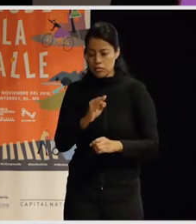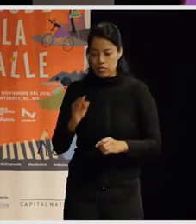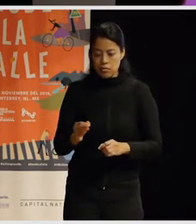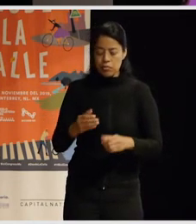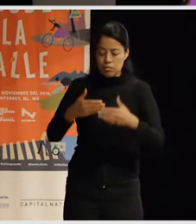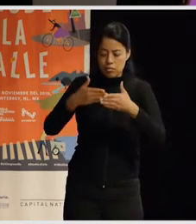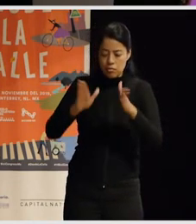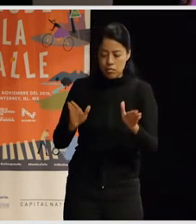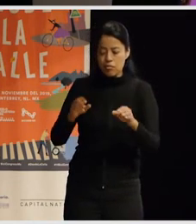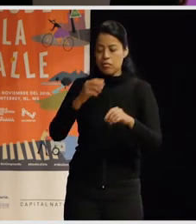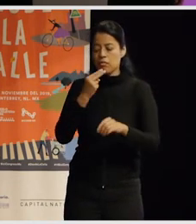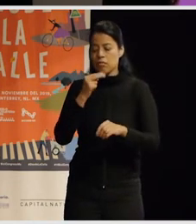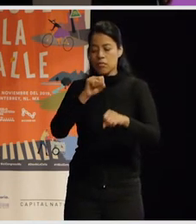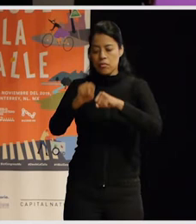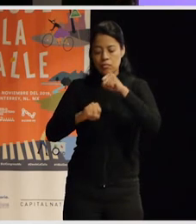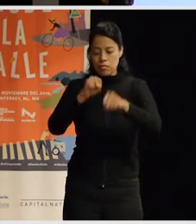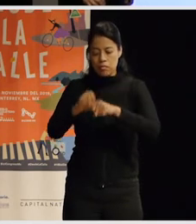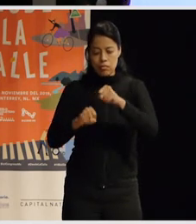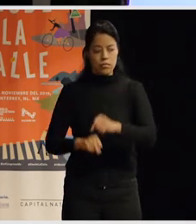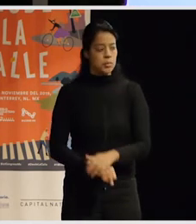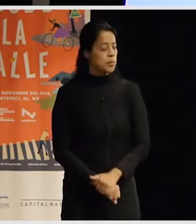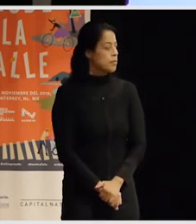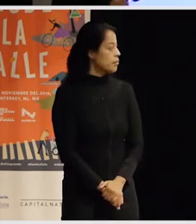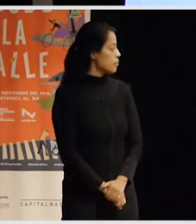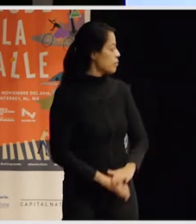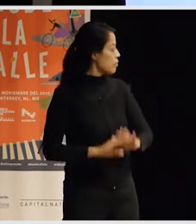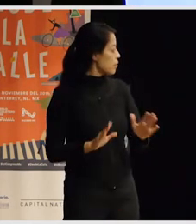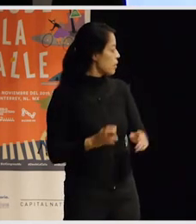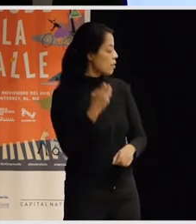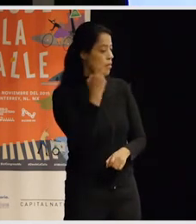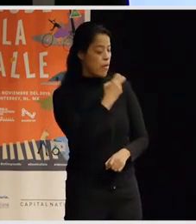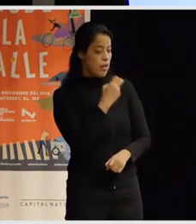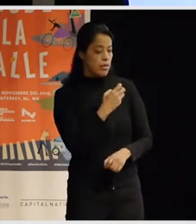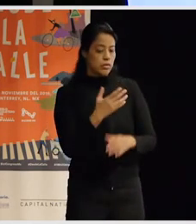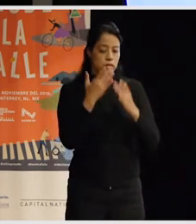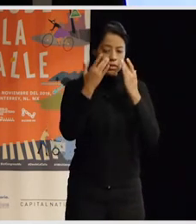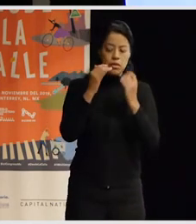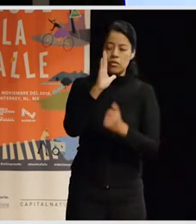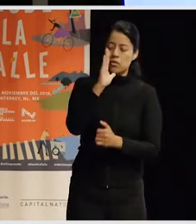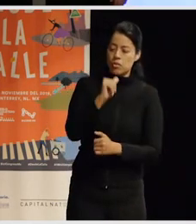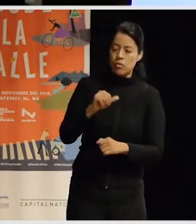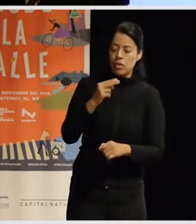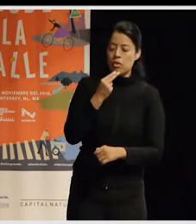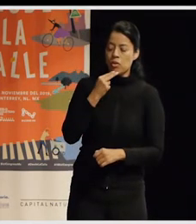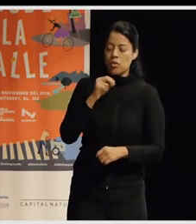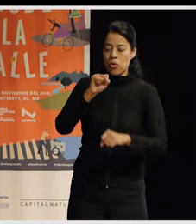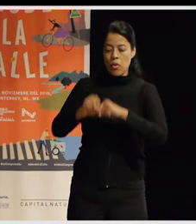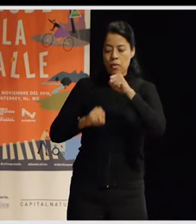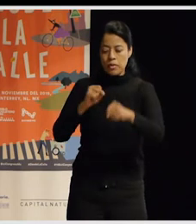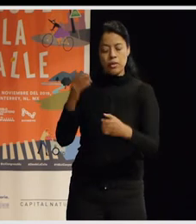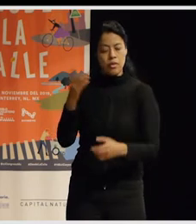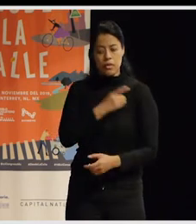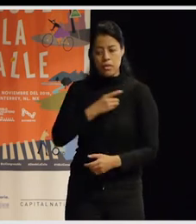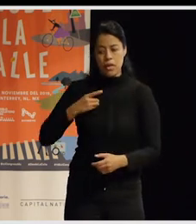aperturas una más y estos son los irrenunciables que decimos para un sistema de bicicleta pública el primero es que tiene que ver una